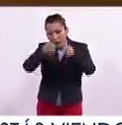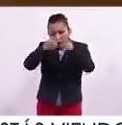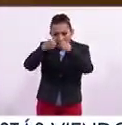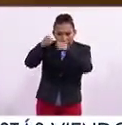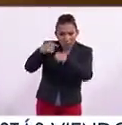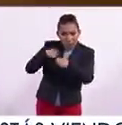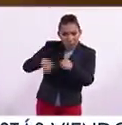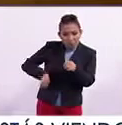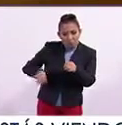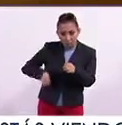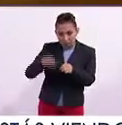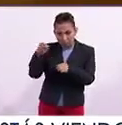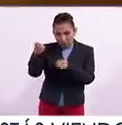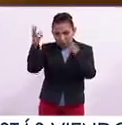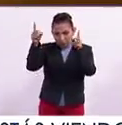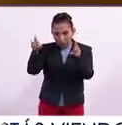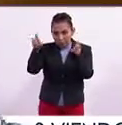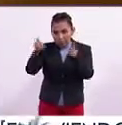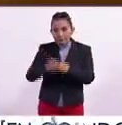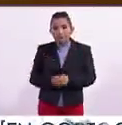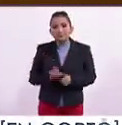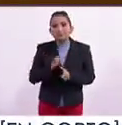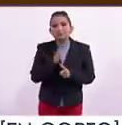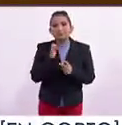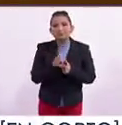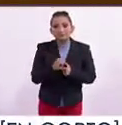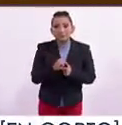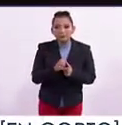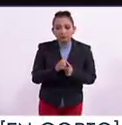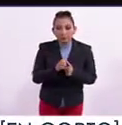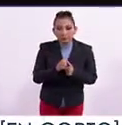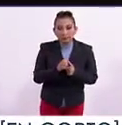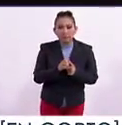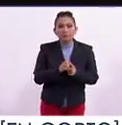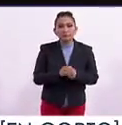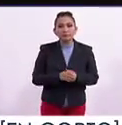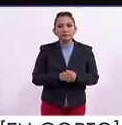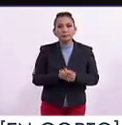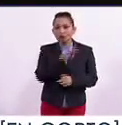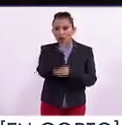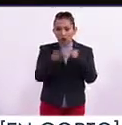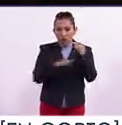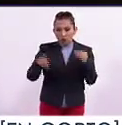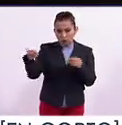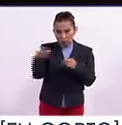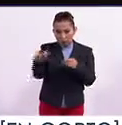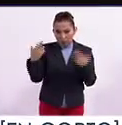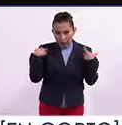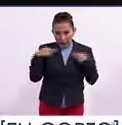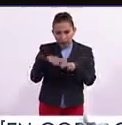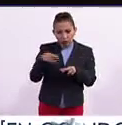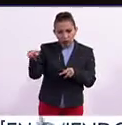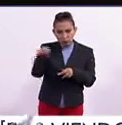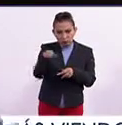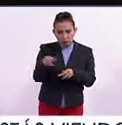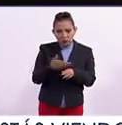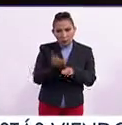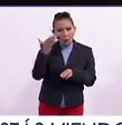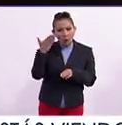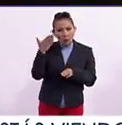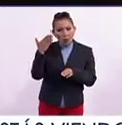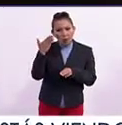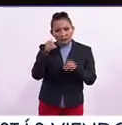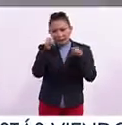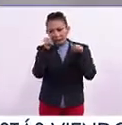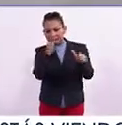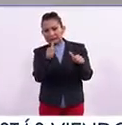Y entonces, y todos ellos estaban muy orientados a la parte